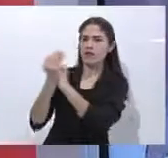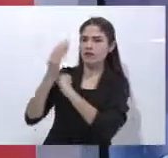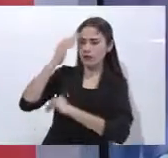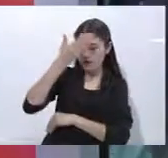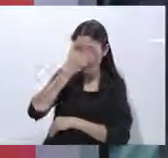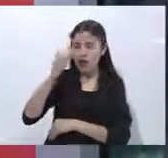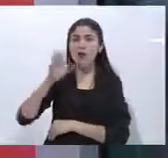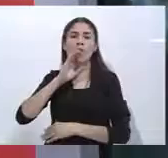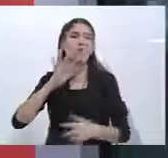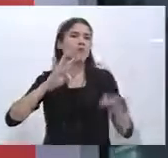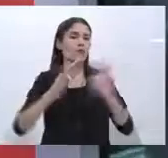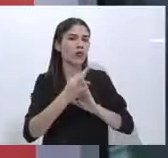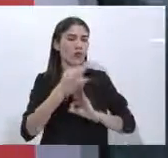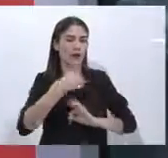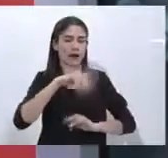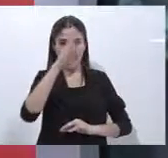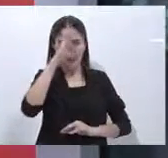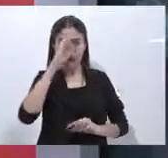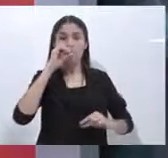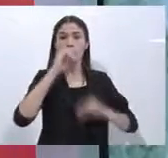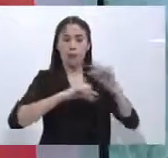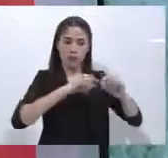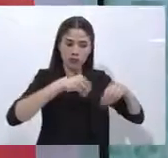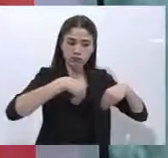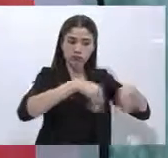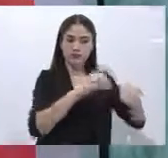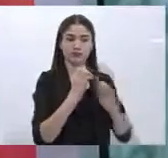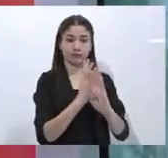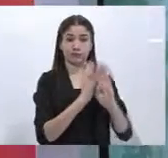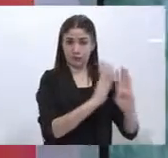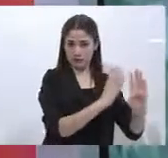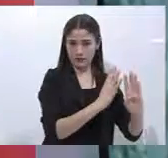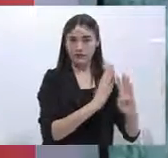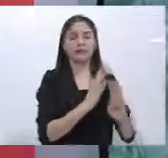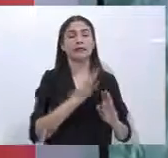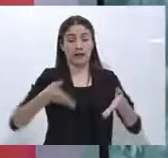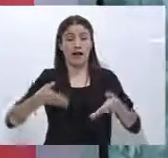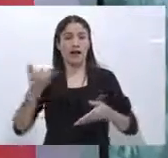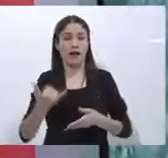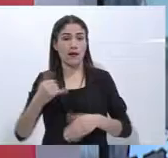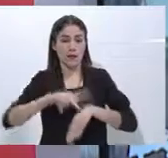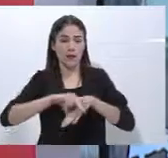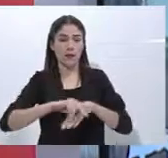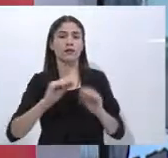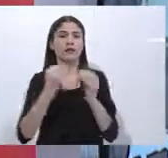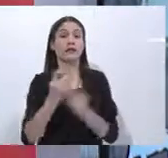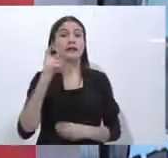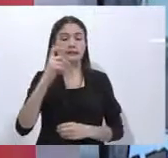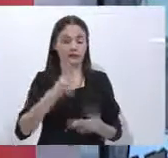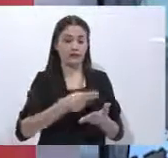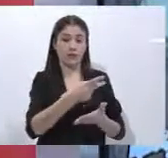tomate hemos creado realmente hemos creado 7 programas nacionales son de siete rubros priorizados